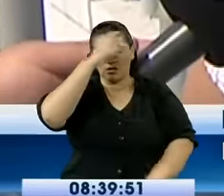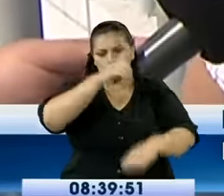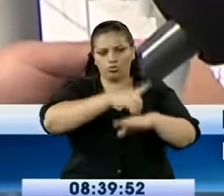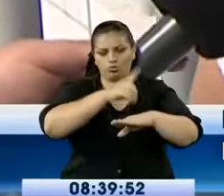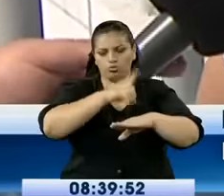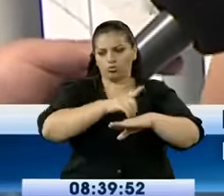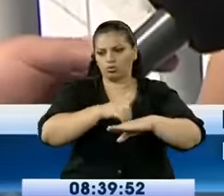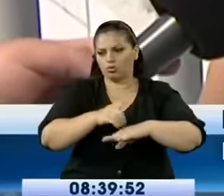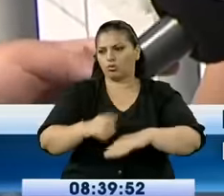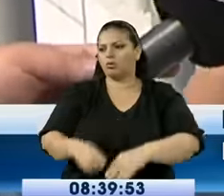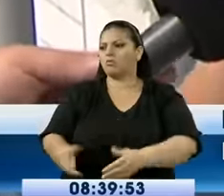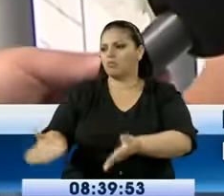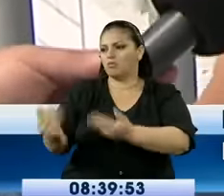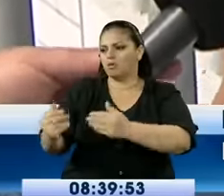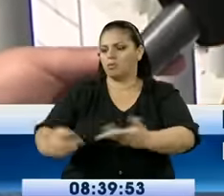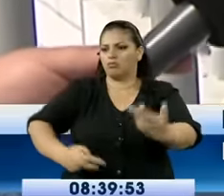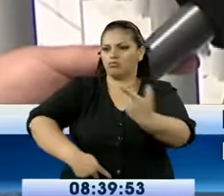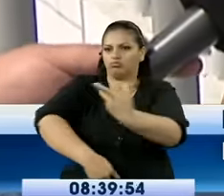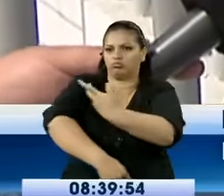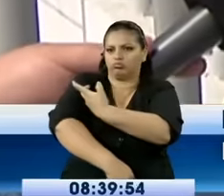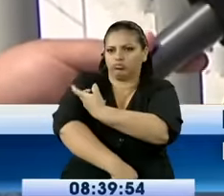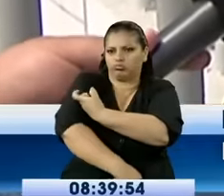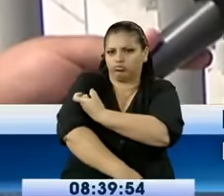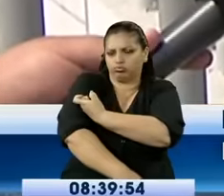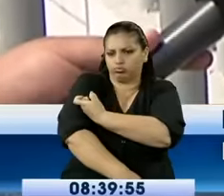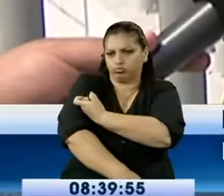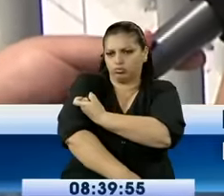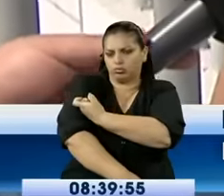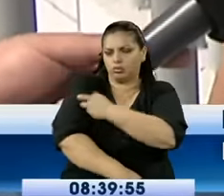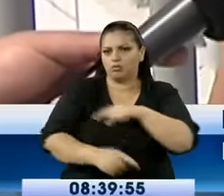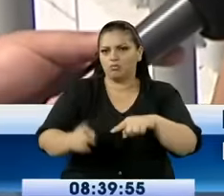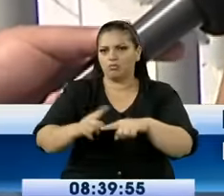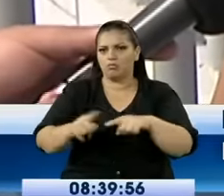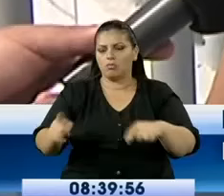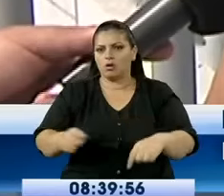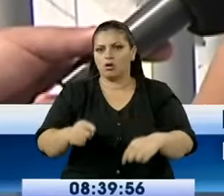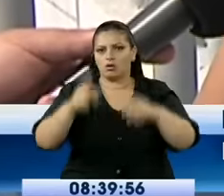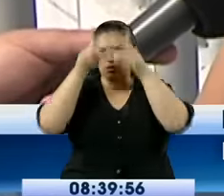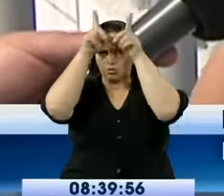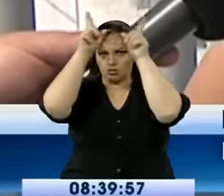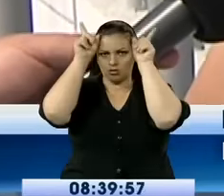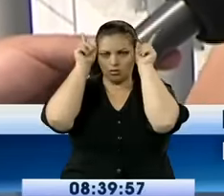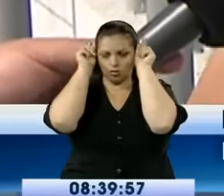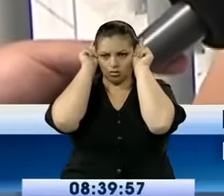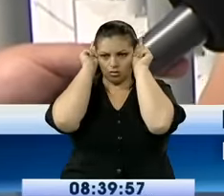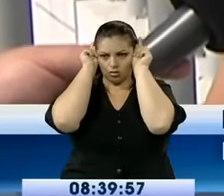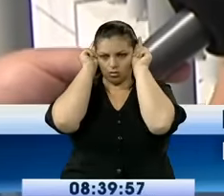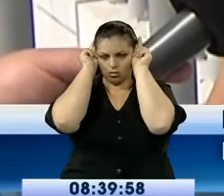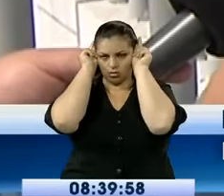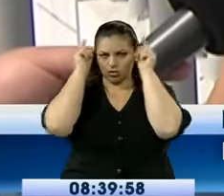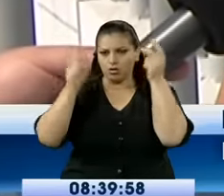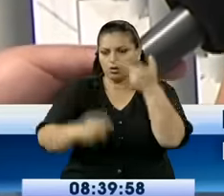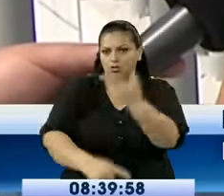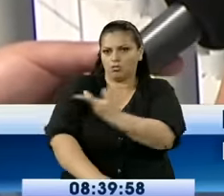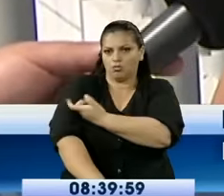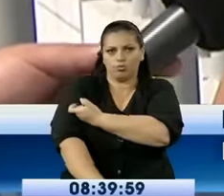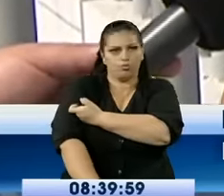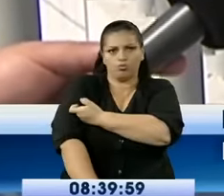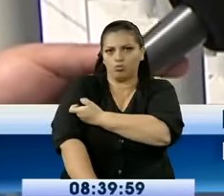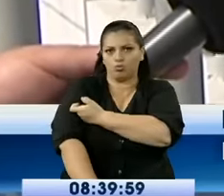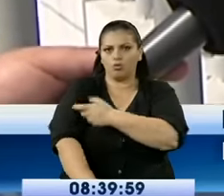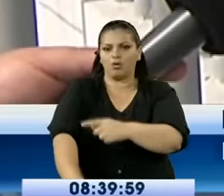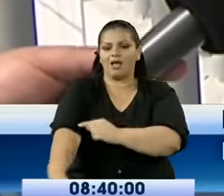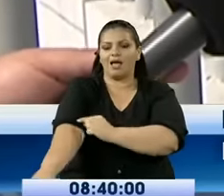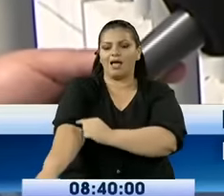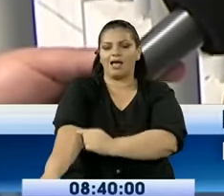la penicilina intramuscular, pero la señora enfermera le ha inyectado en la vena sin